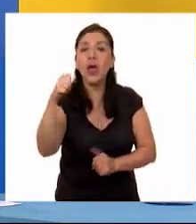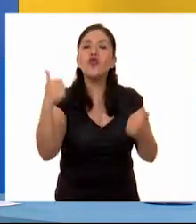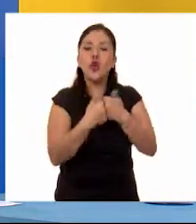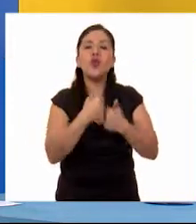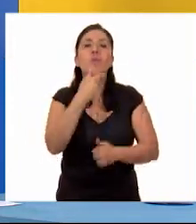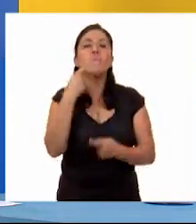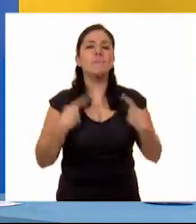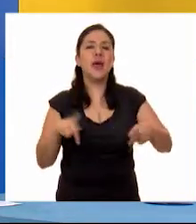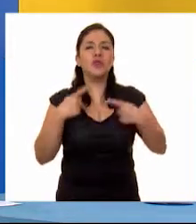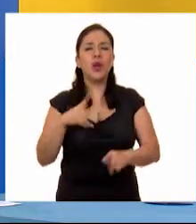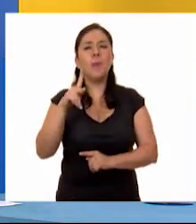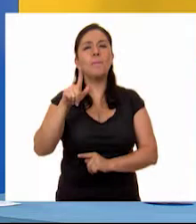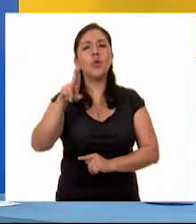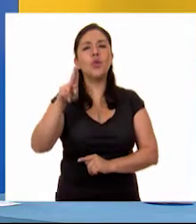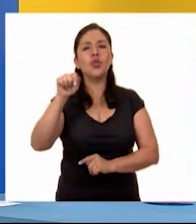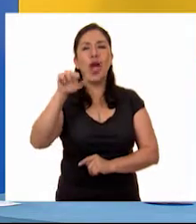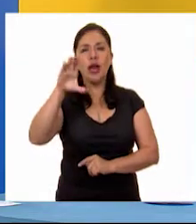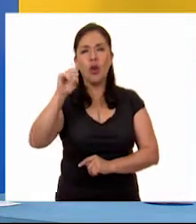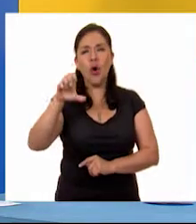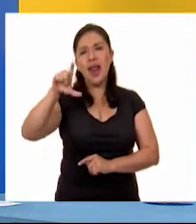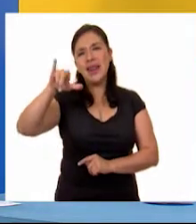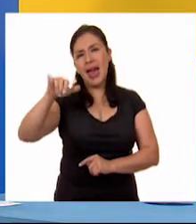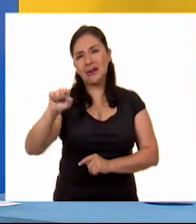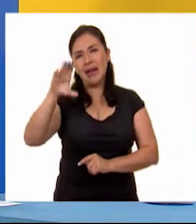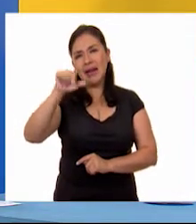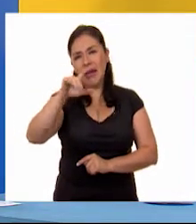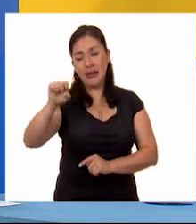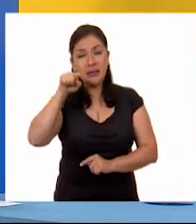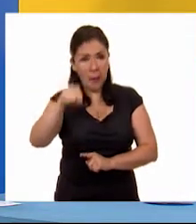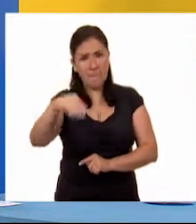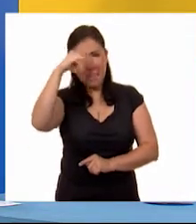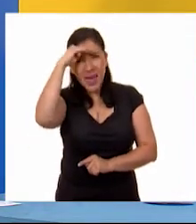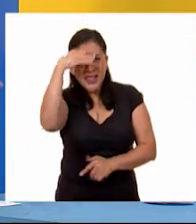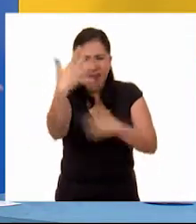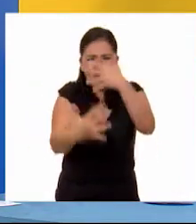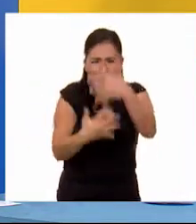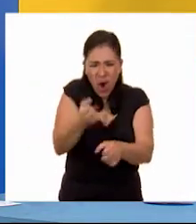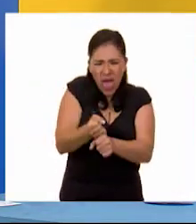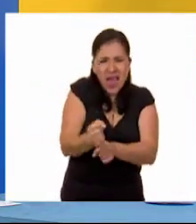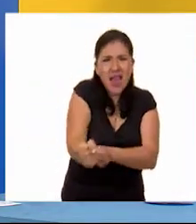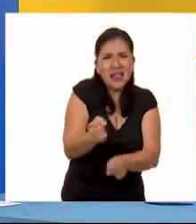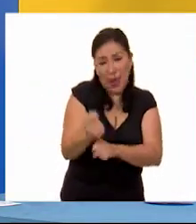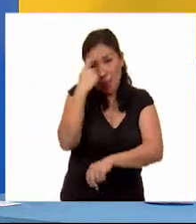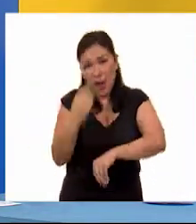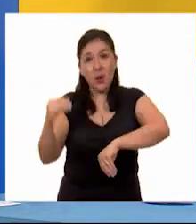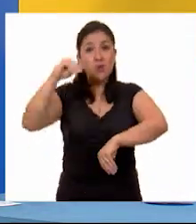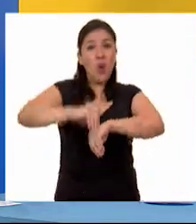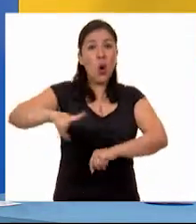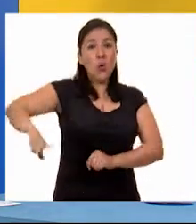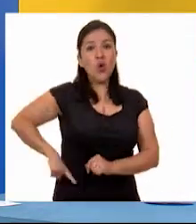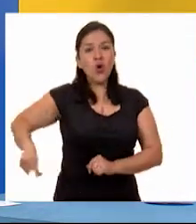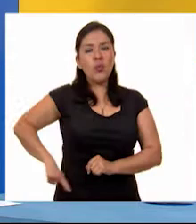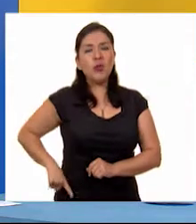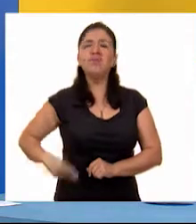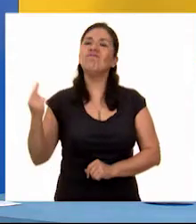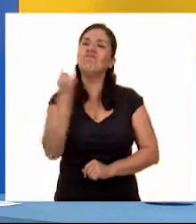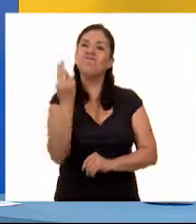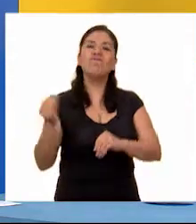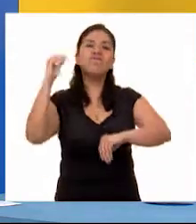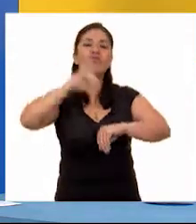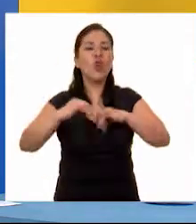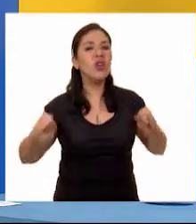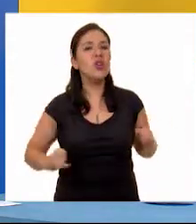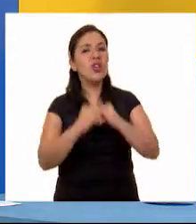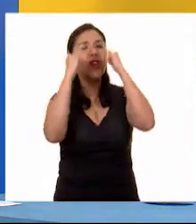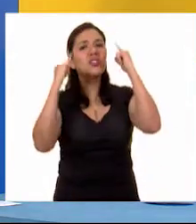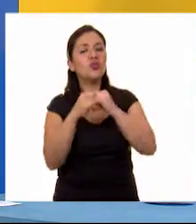Elías Calles, quien pensaba que la solución al problema de la violencia en la lucha por el poder era institucionalizar la actividad